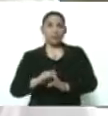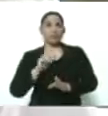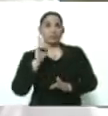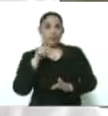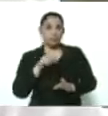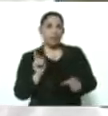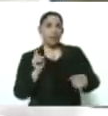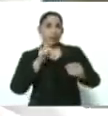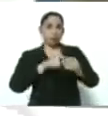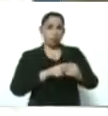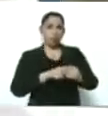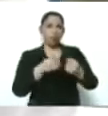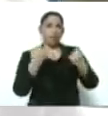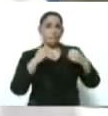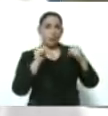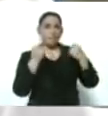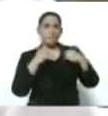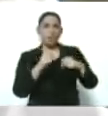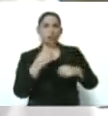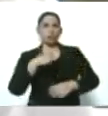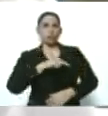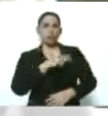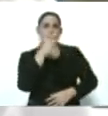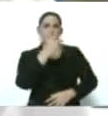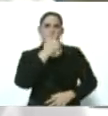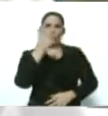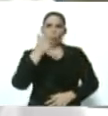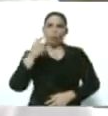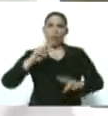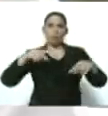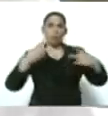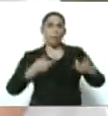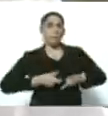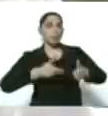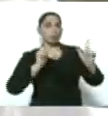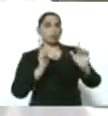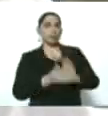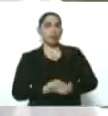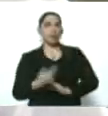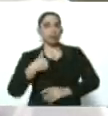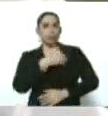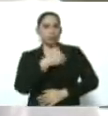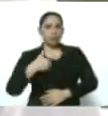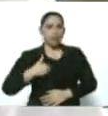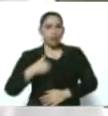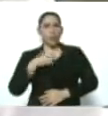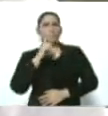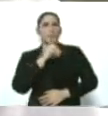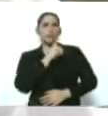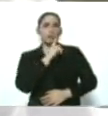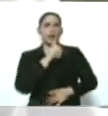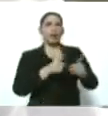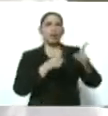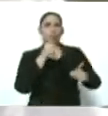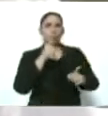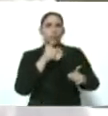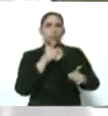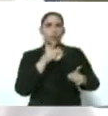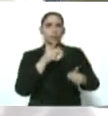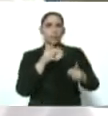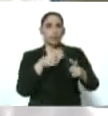esquema terapéutico, estamos tras la búsqueda de nuevas posibilidades. Yo quisiera mencionar algunas, presidente, en ese